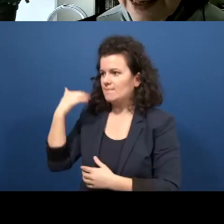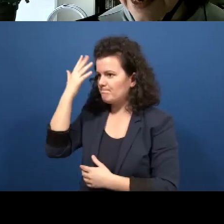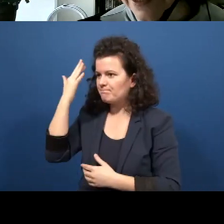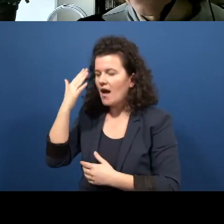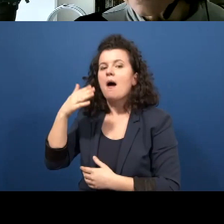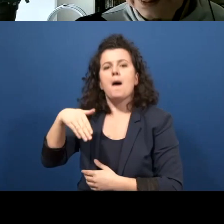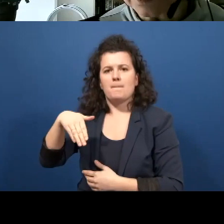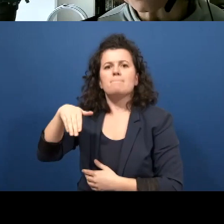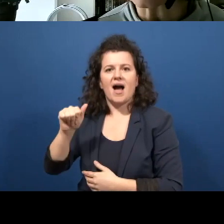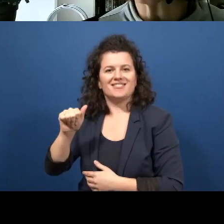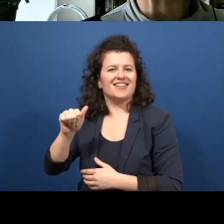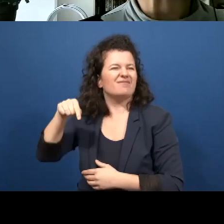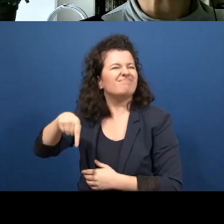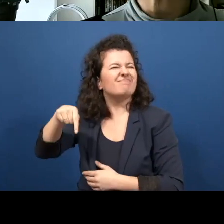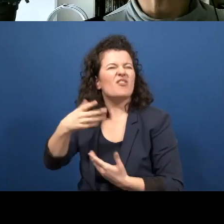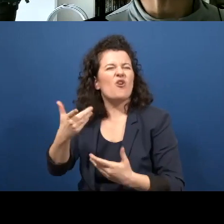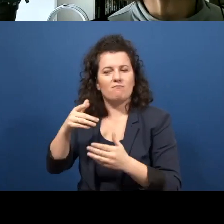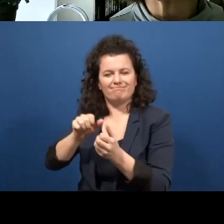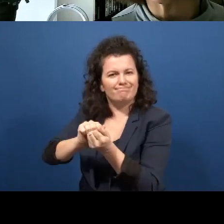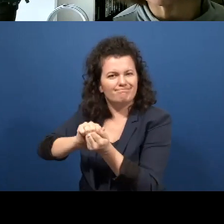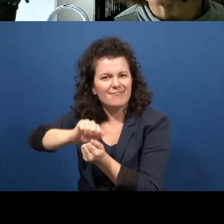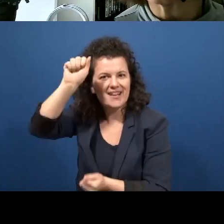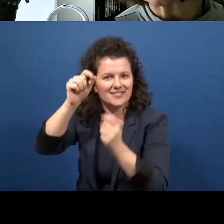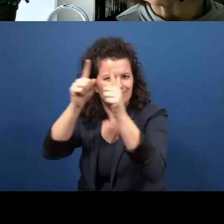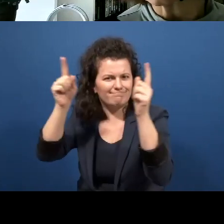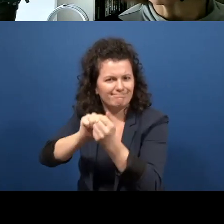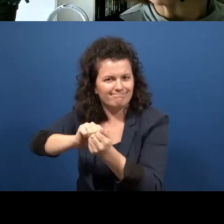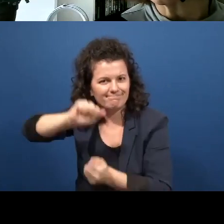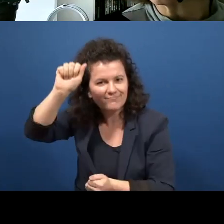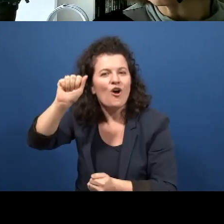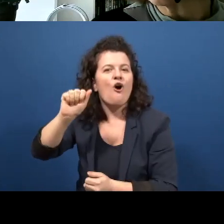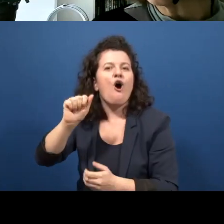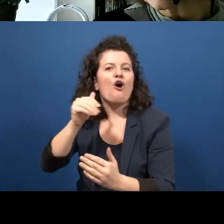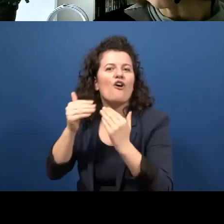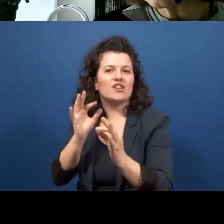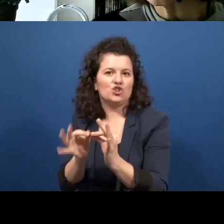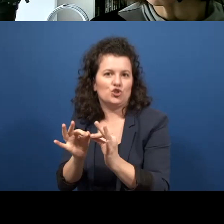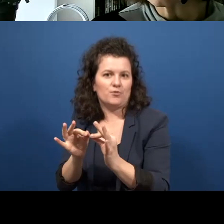establecer el máster europeo en interpretación de conferencias hace muchos años.